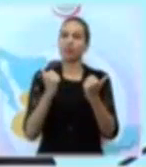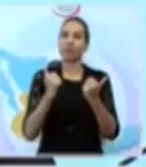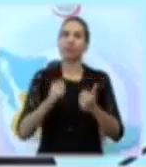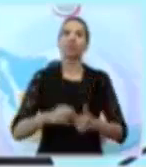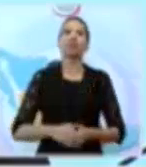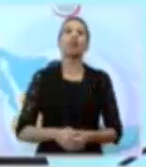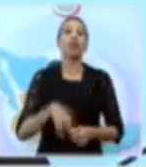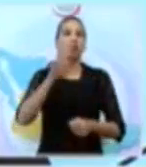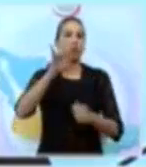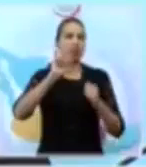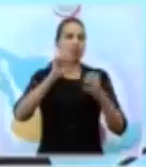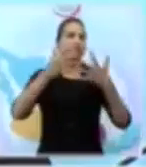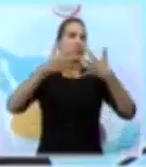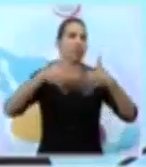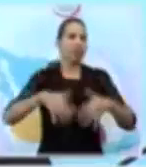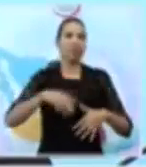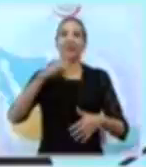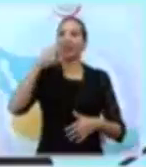y funcionó.